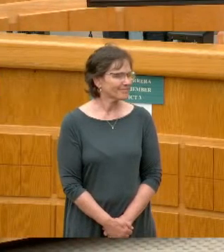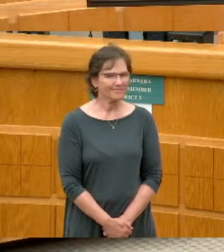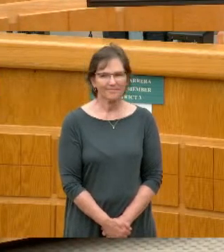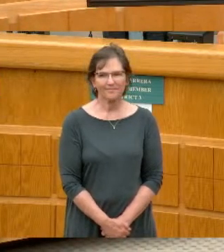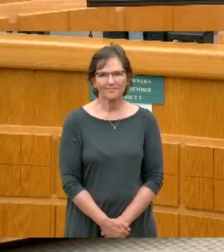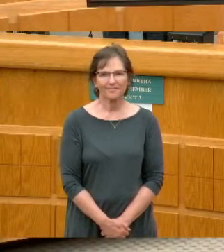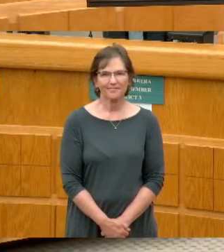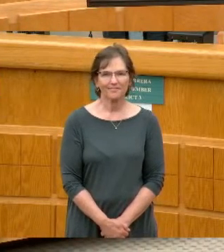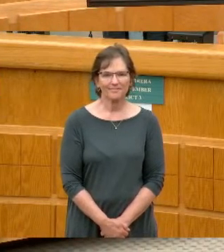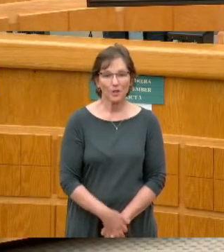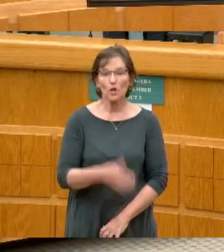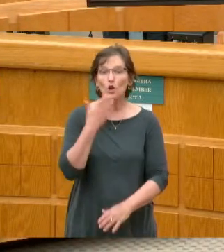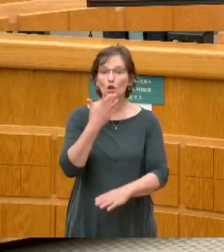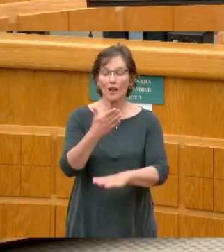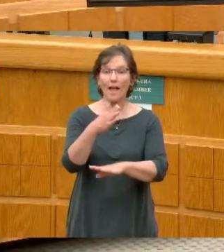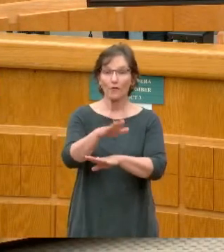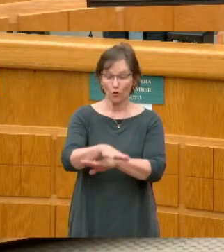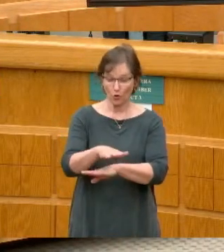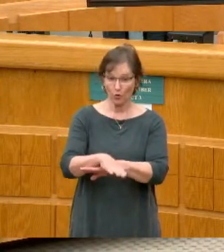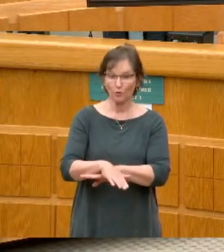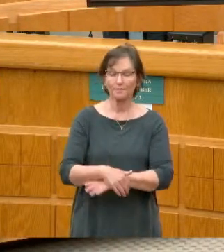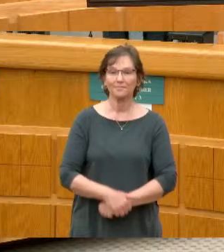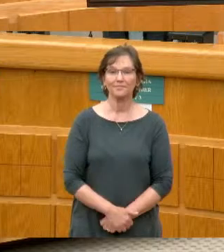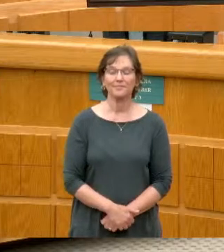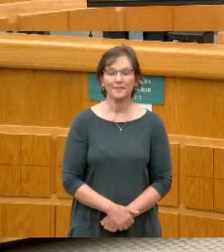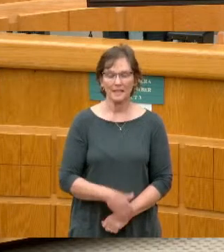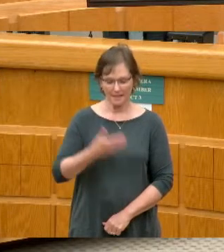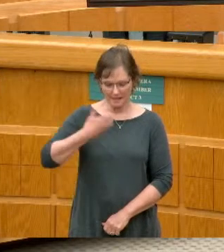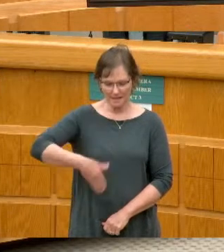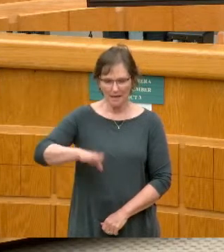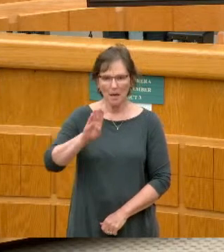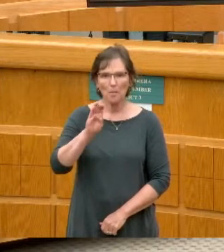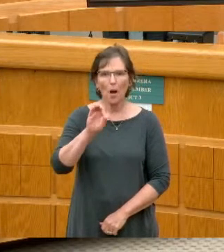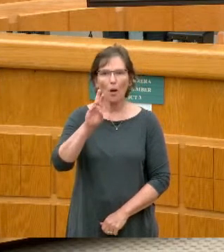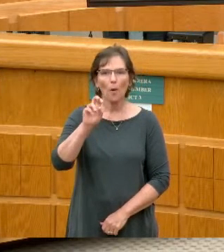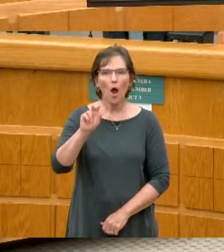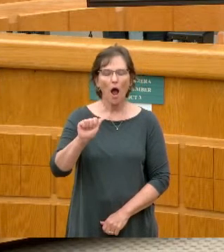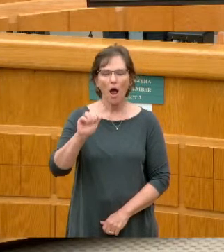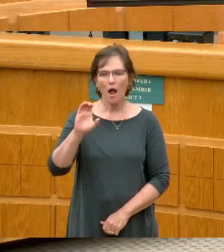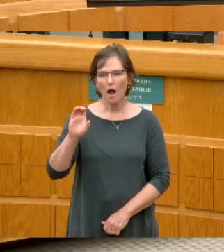de Nueces, Bárbara Canales, nos va a dar su reporte.